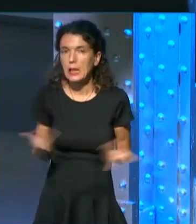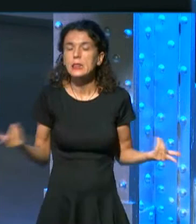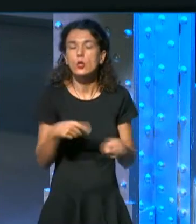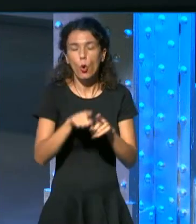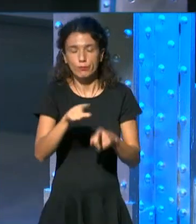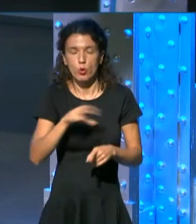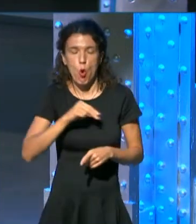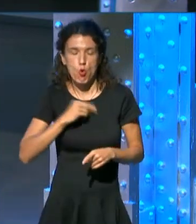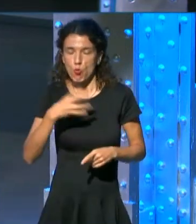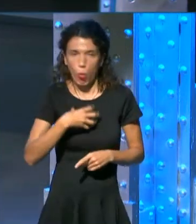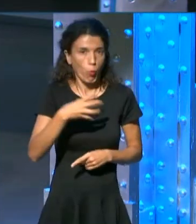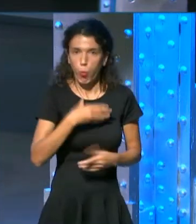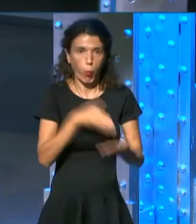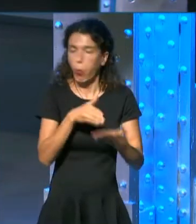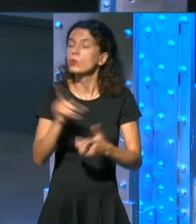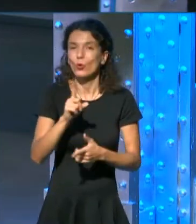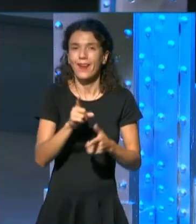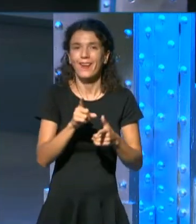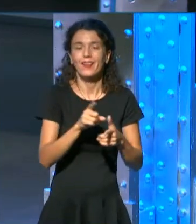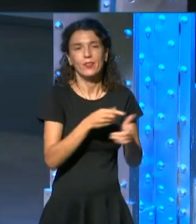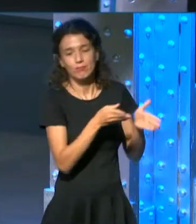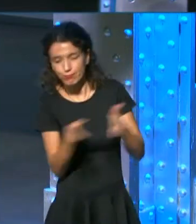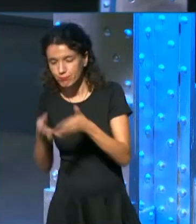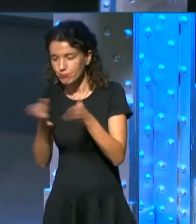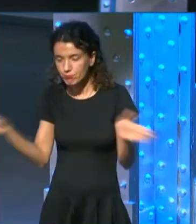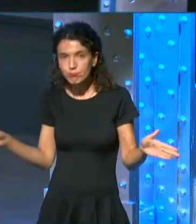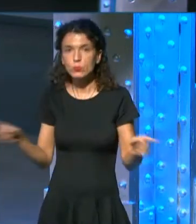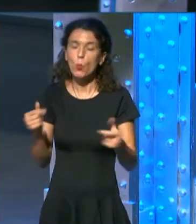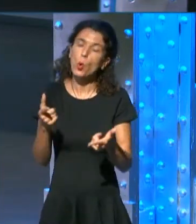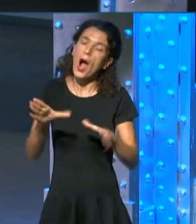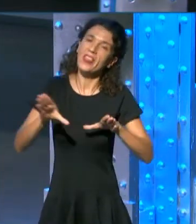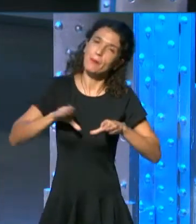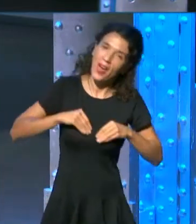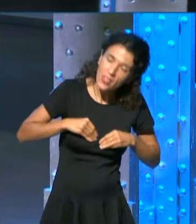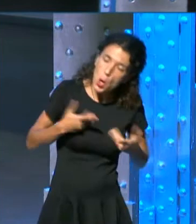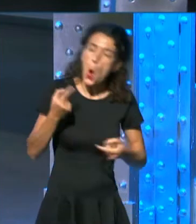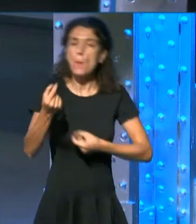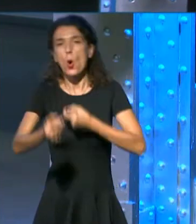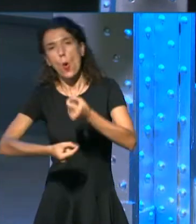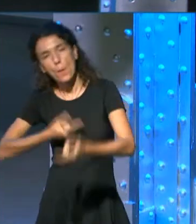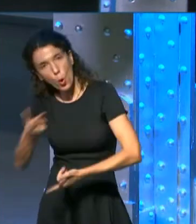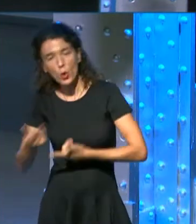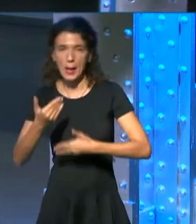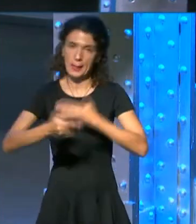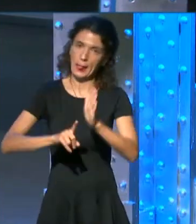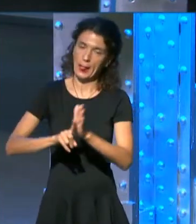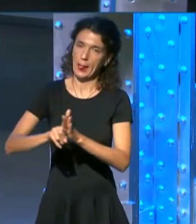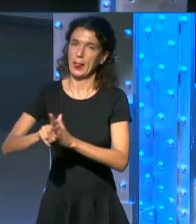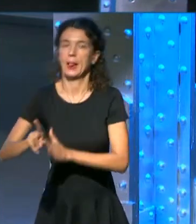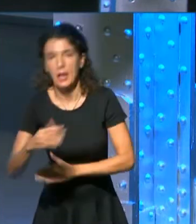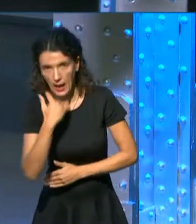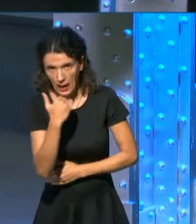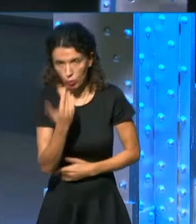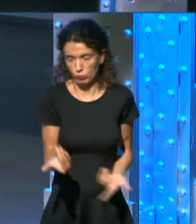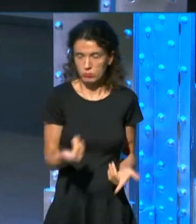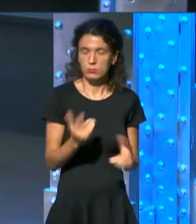negación, estaba un poco en la fase de entendimiento, medio de aceptación, ya estábamos ahí un poco en proceso. Vale. Lo primero que me di cuenta